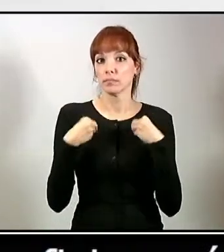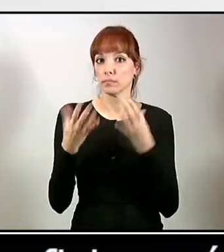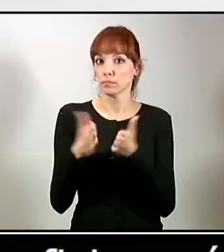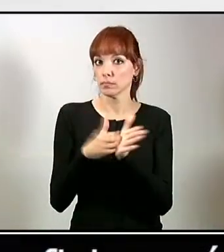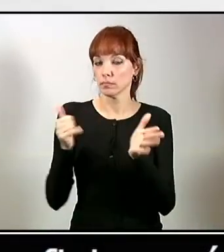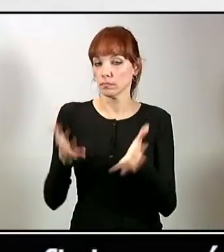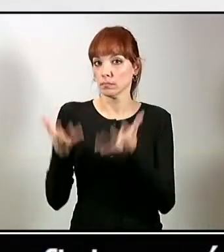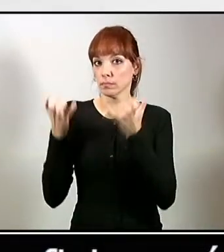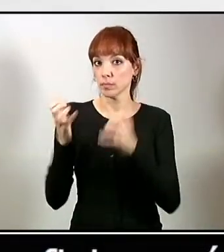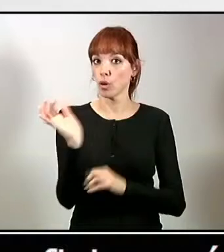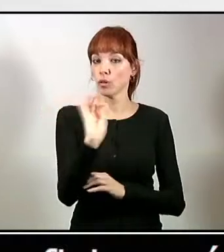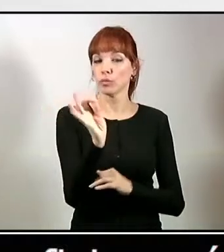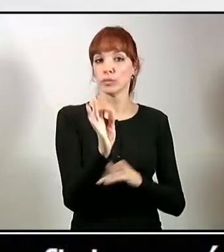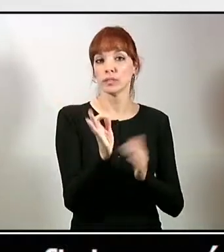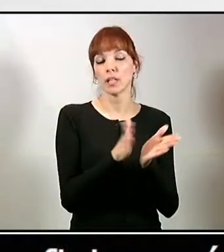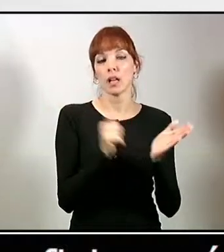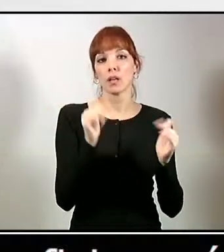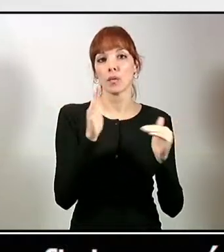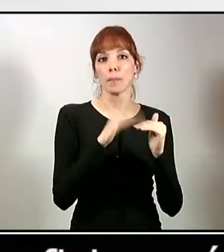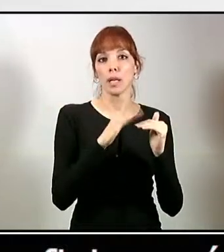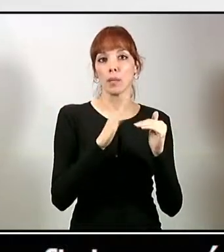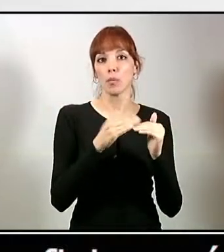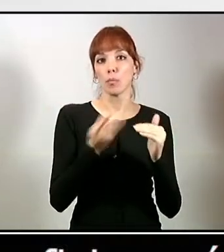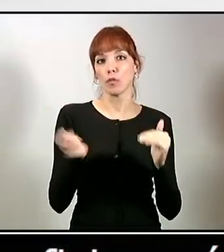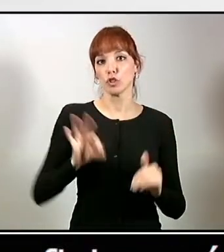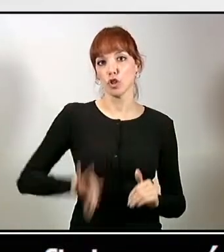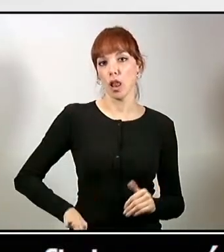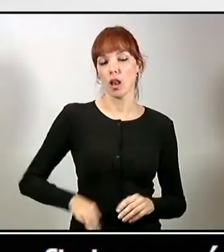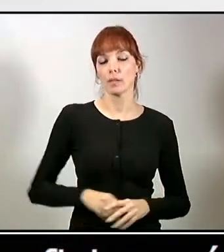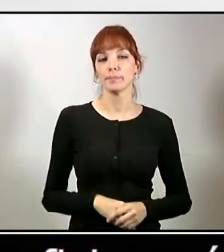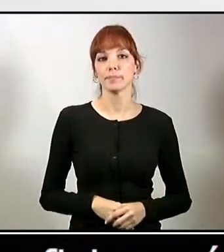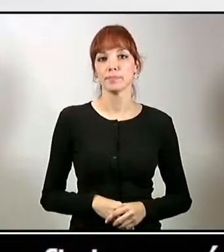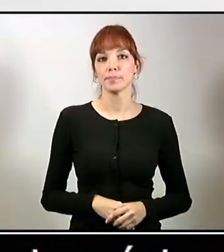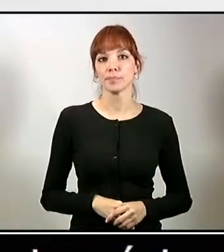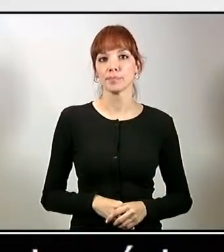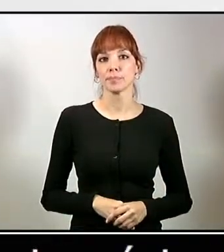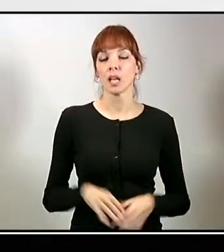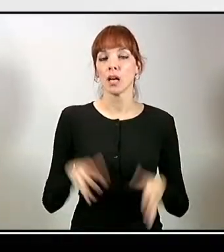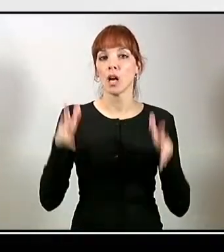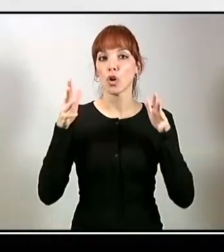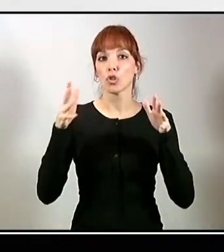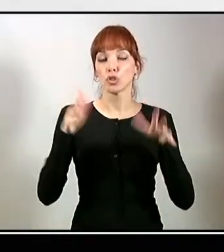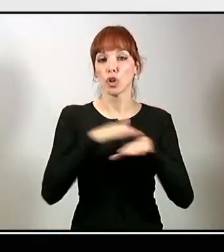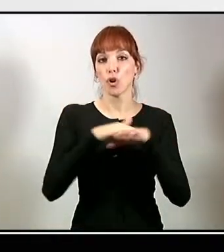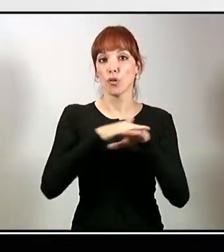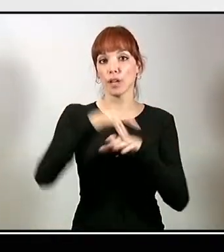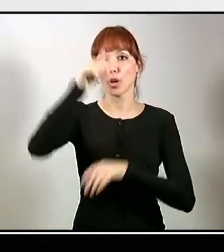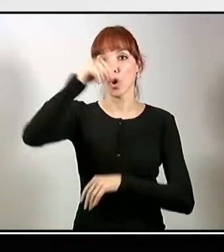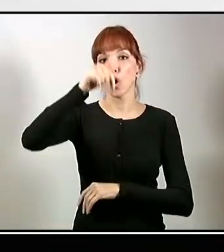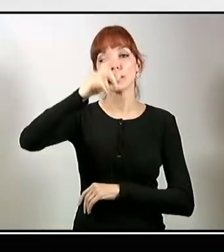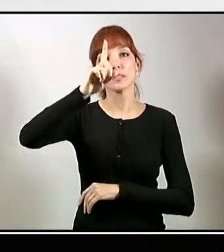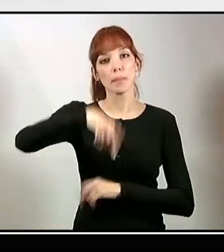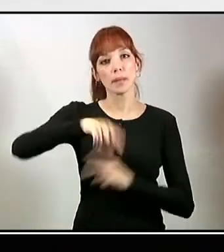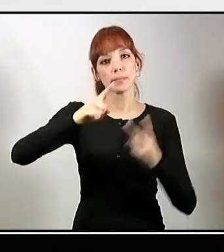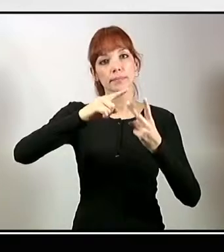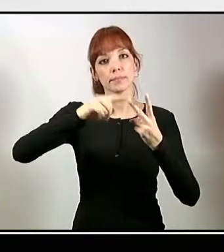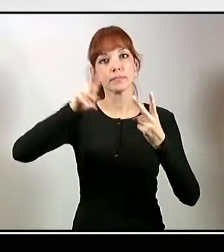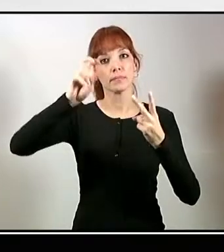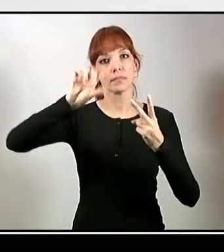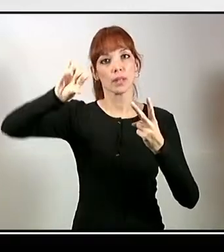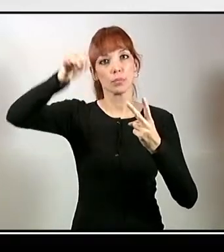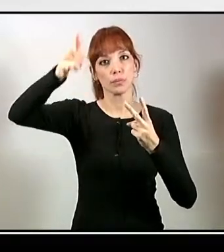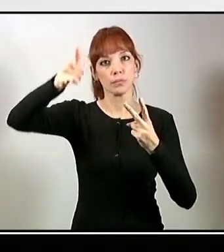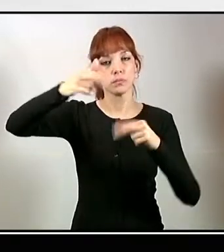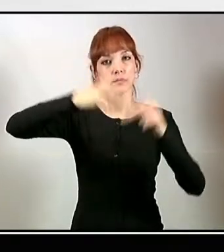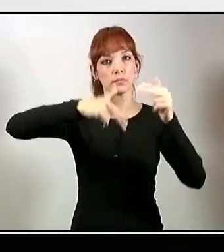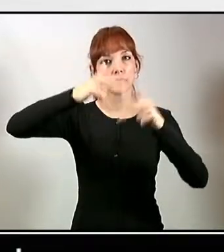el salario mínimo interprofesional. El Consejo de Gobierno de hoy también ha autorizado obras en 2